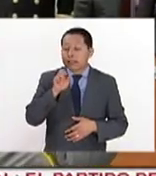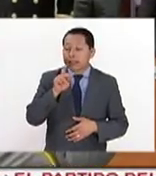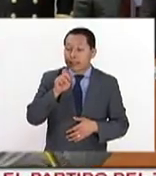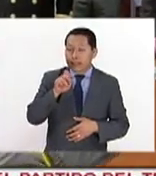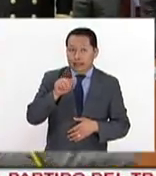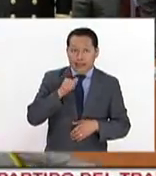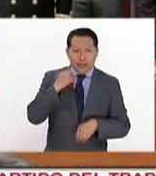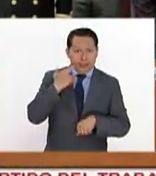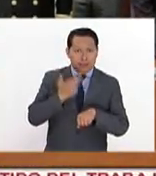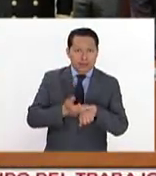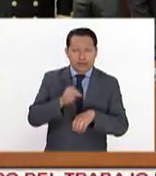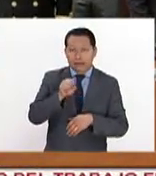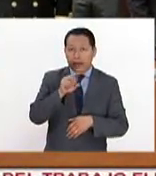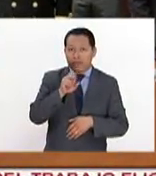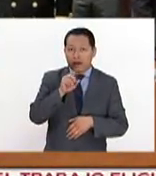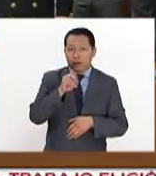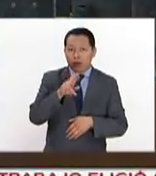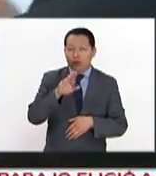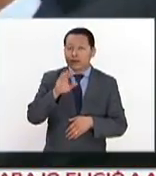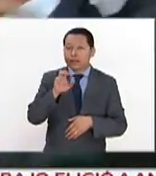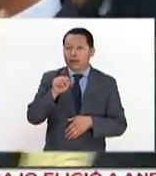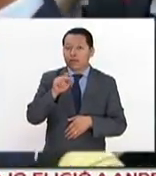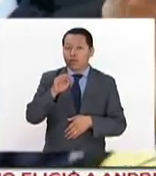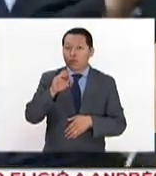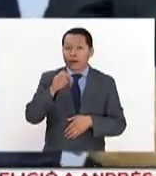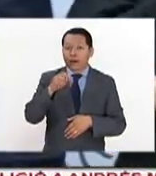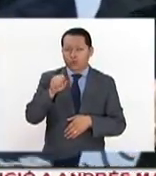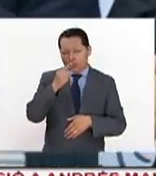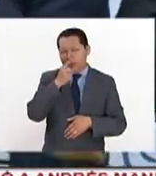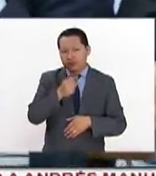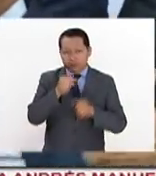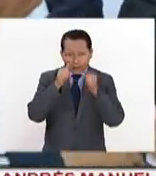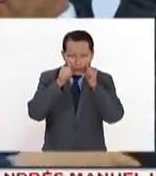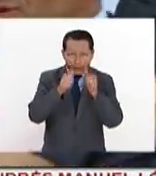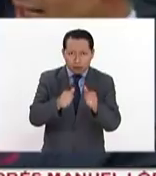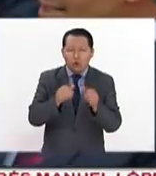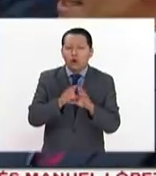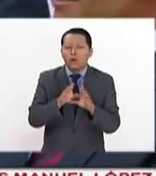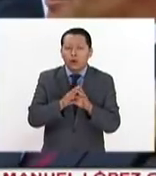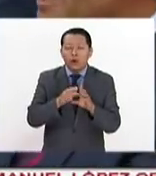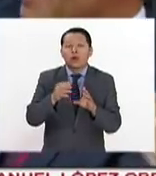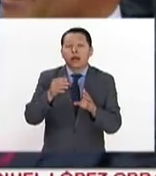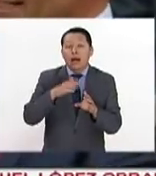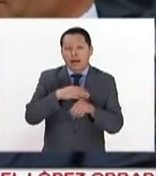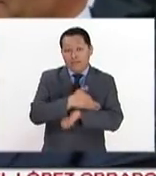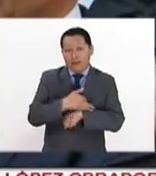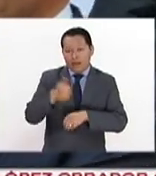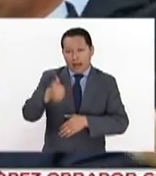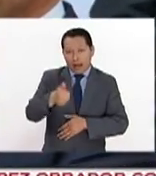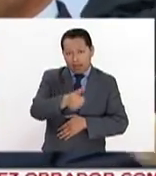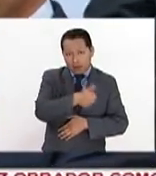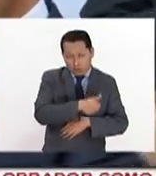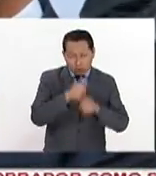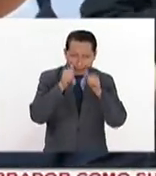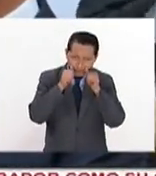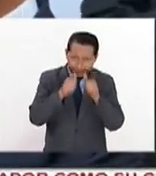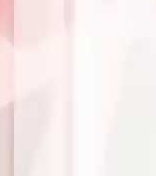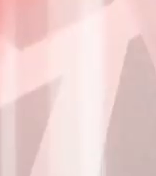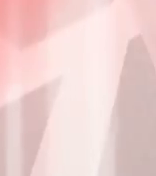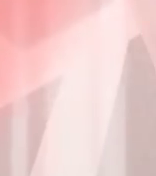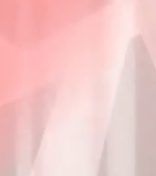Nacional, Salvador Cienfuegos Cepeda, reiteró que se atenderá de manera individualizada las necesidades de cada una de las familias afectadas.